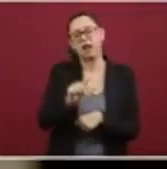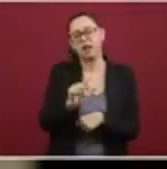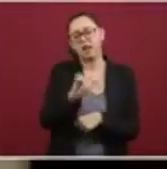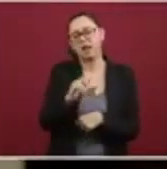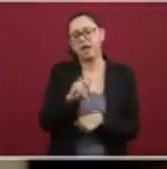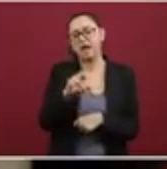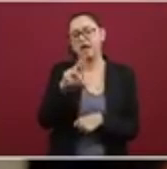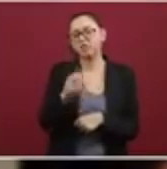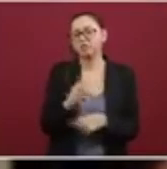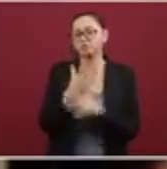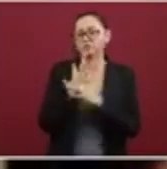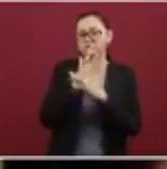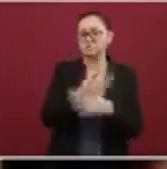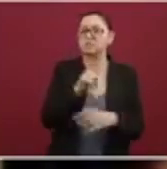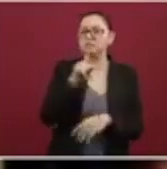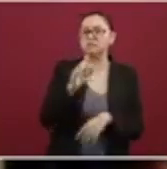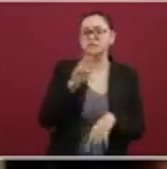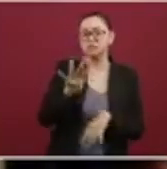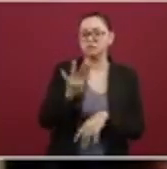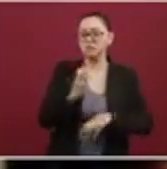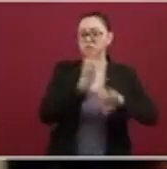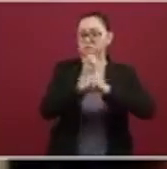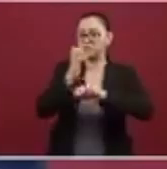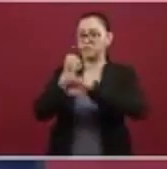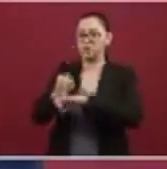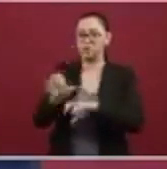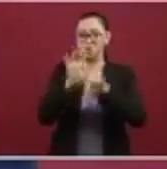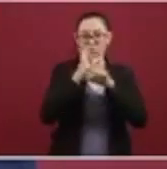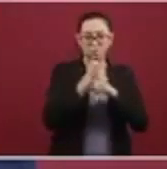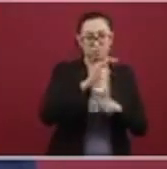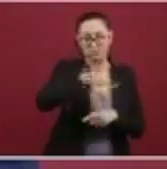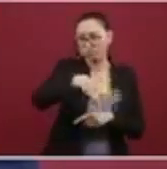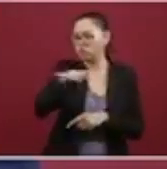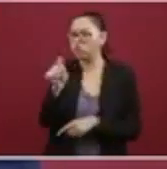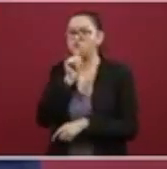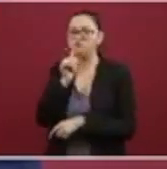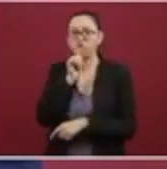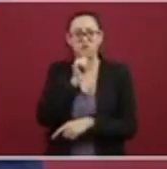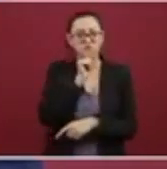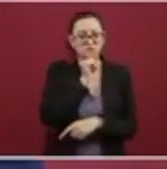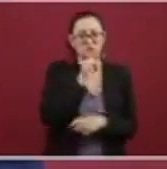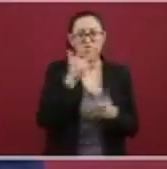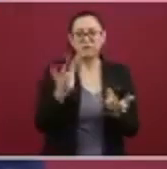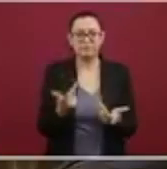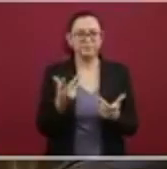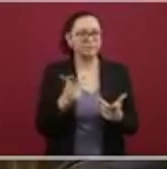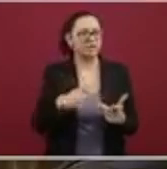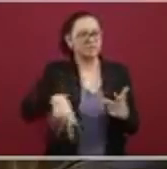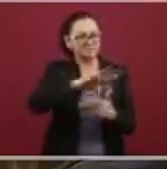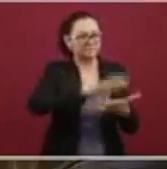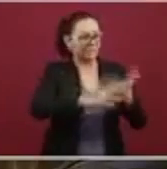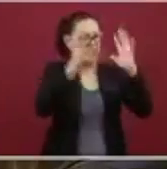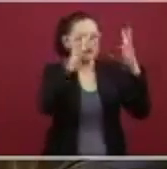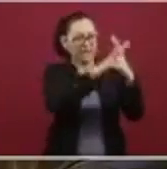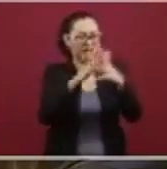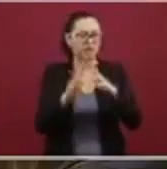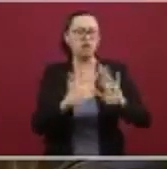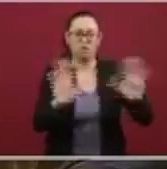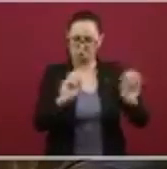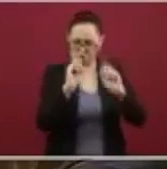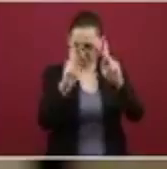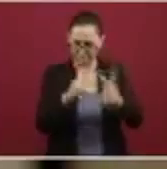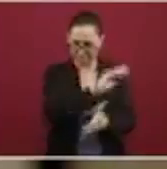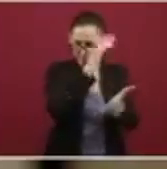hay avances legislativos para establecer comisiones de búsqueda. No solamente es detener la guerra, sino ya con los resultados que